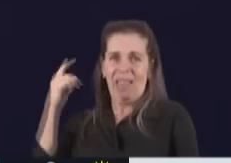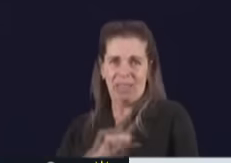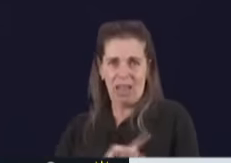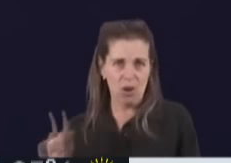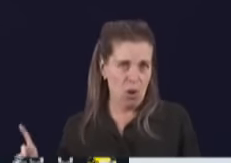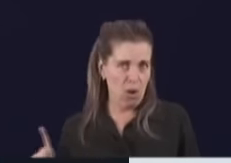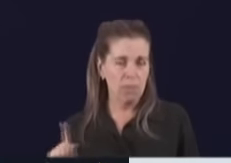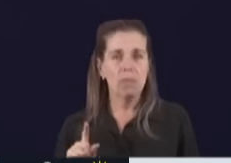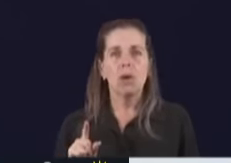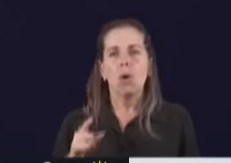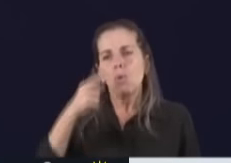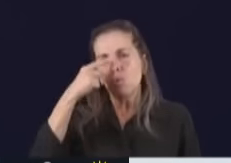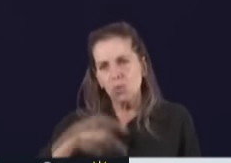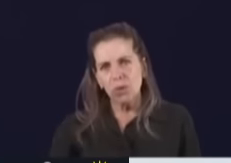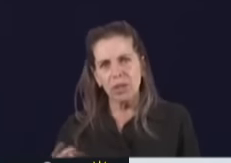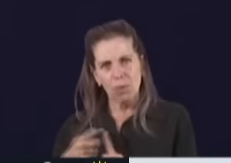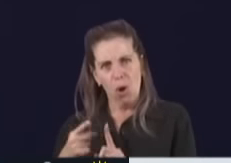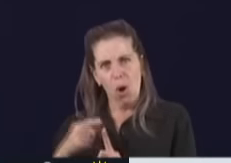vez que me reuní con él,